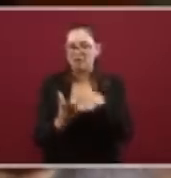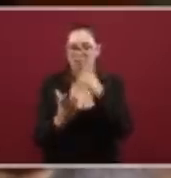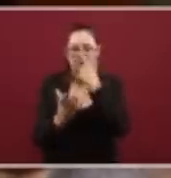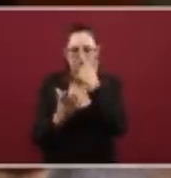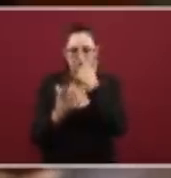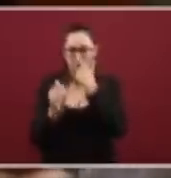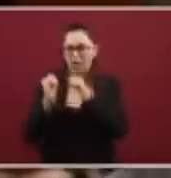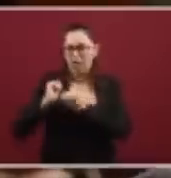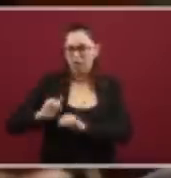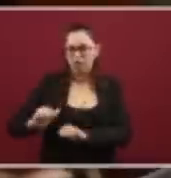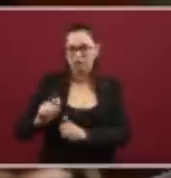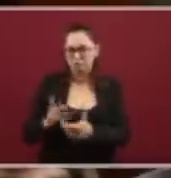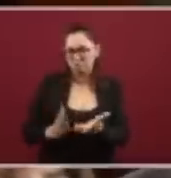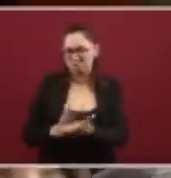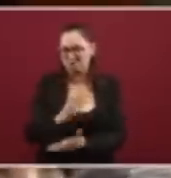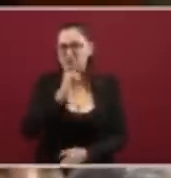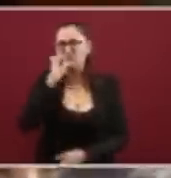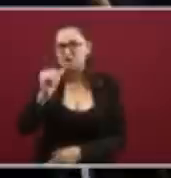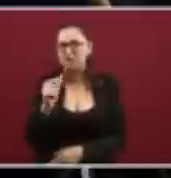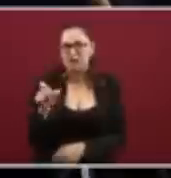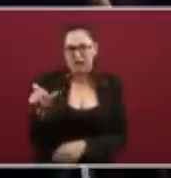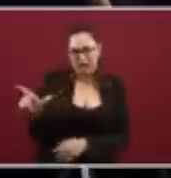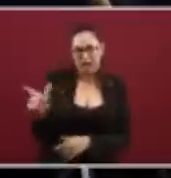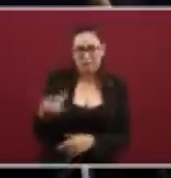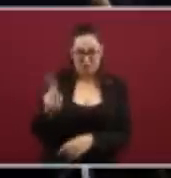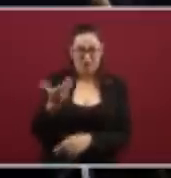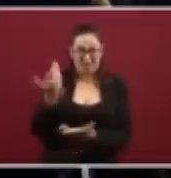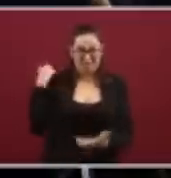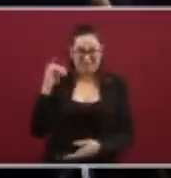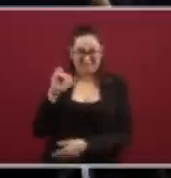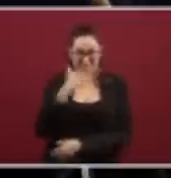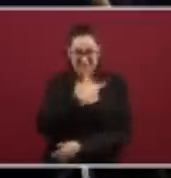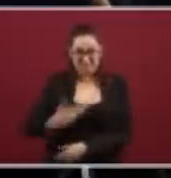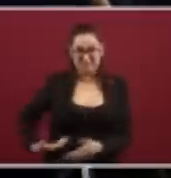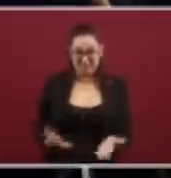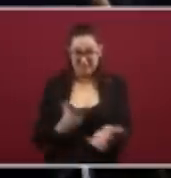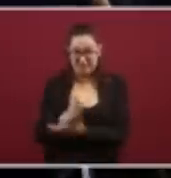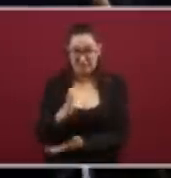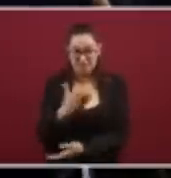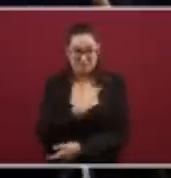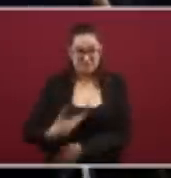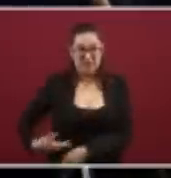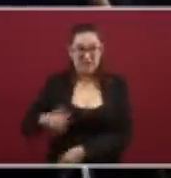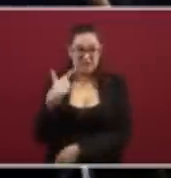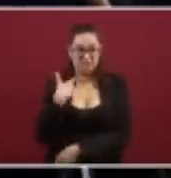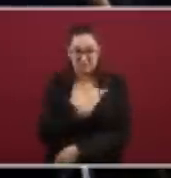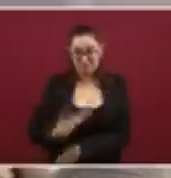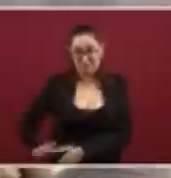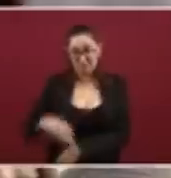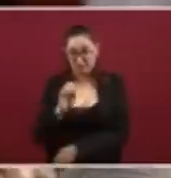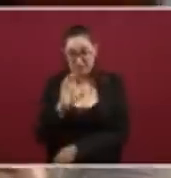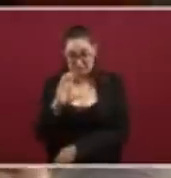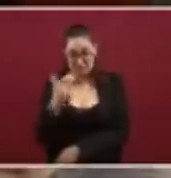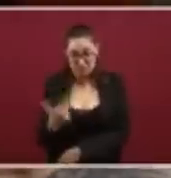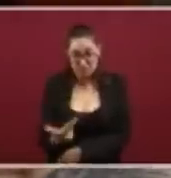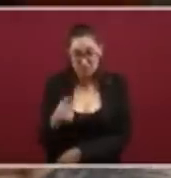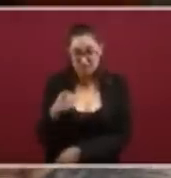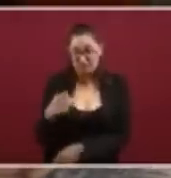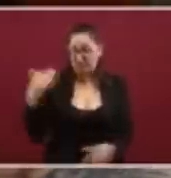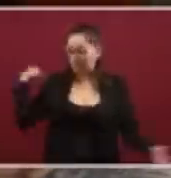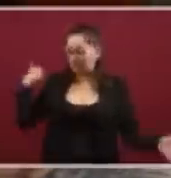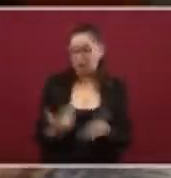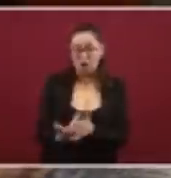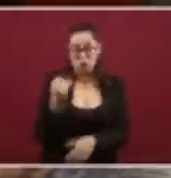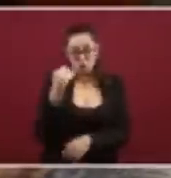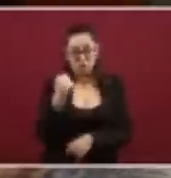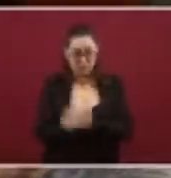poderes que sí pudo haber un freno por parte de calderón nos puedes decir dibujadas nueve años la verdad de